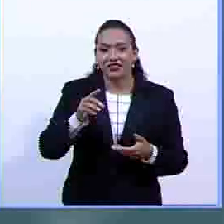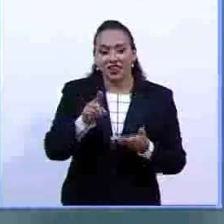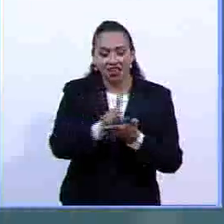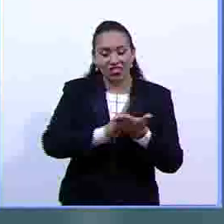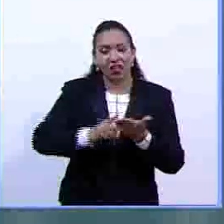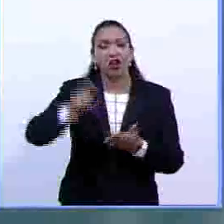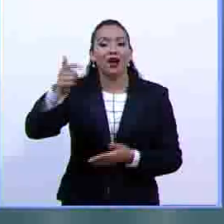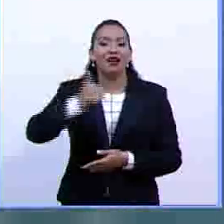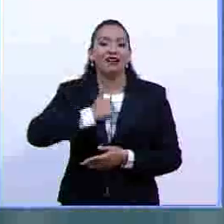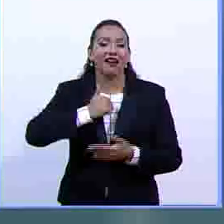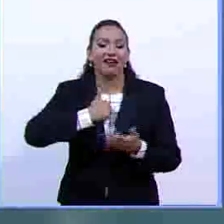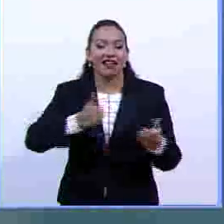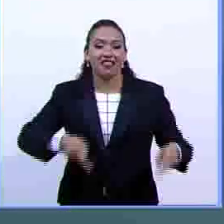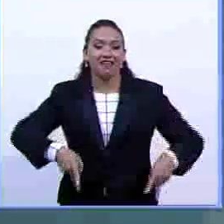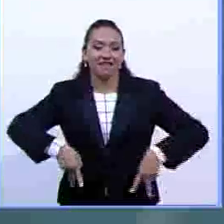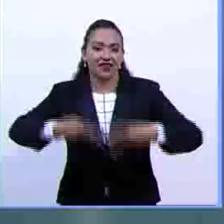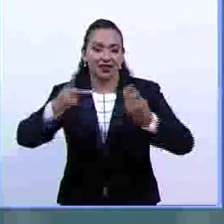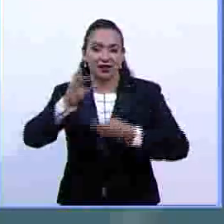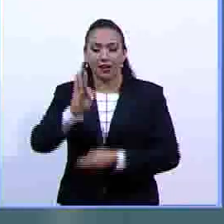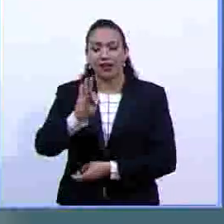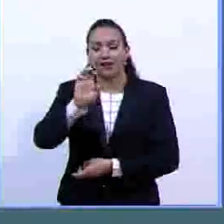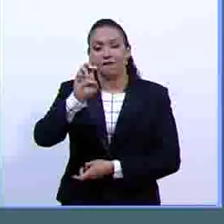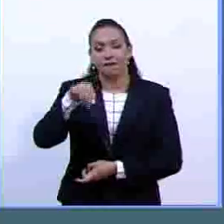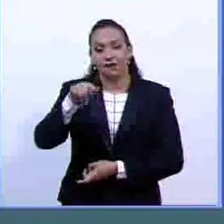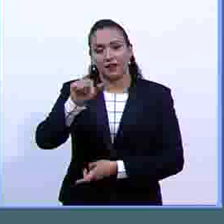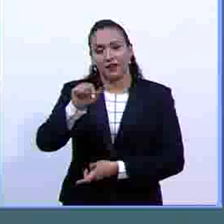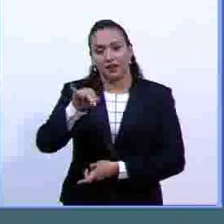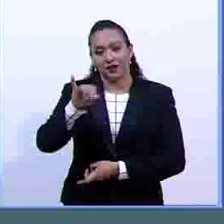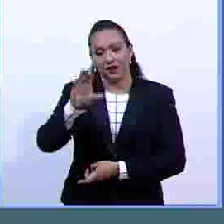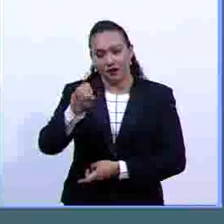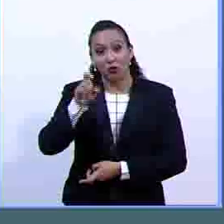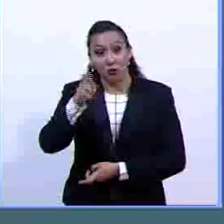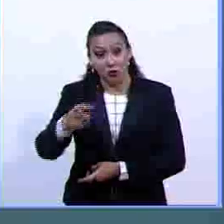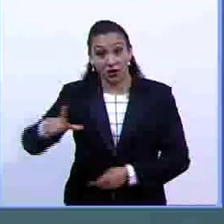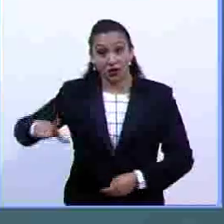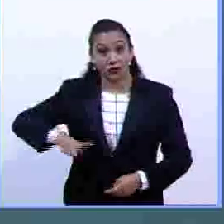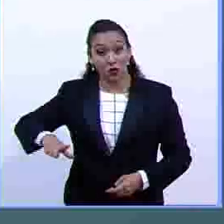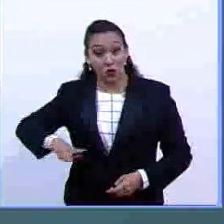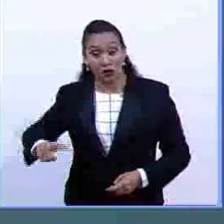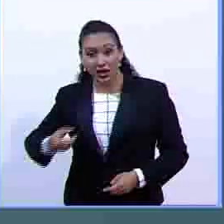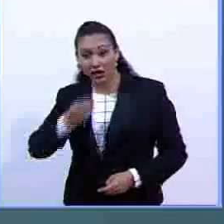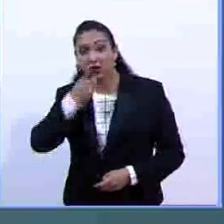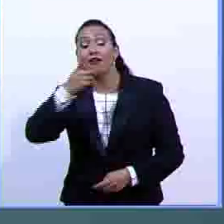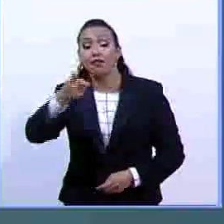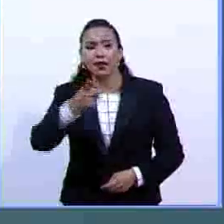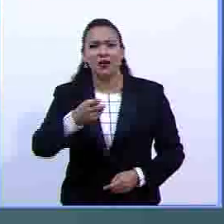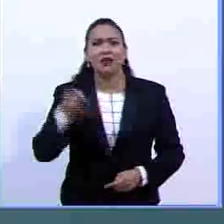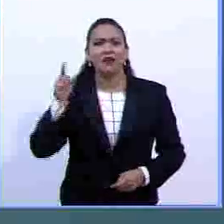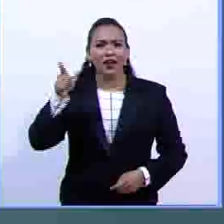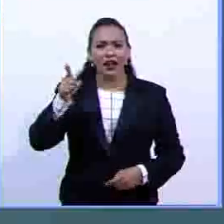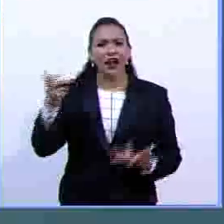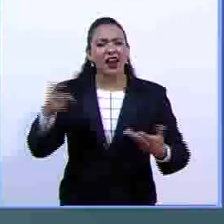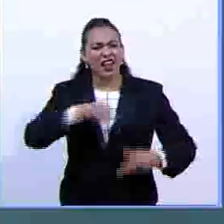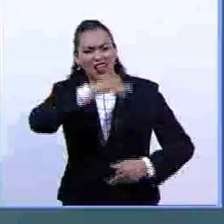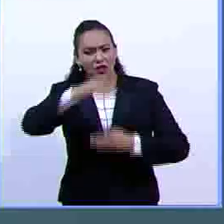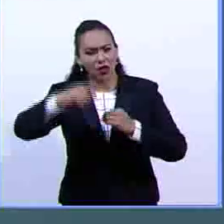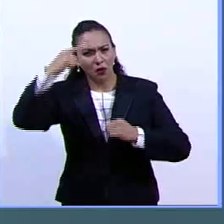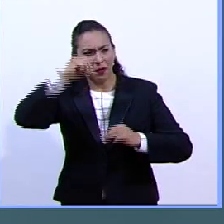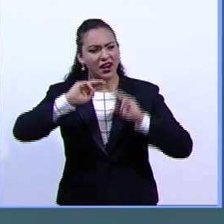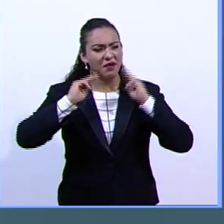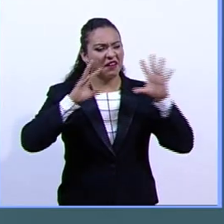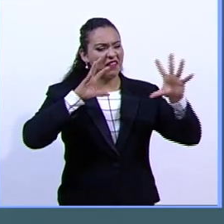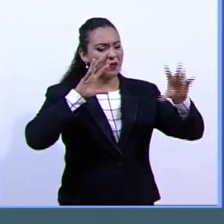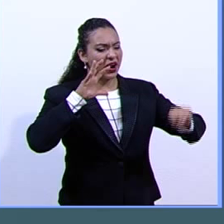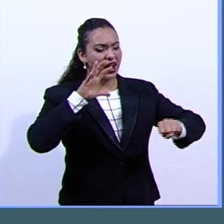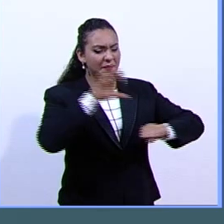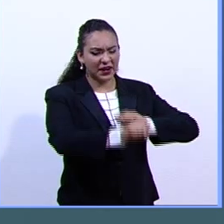Canadá. Para librarnos de este flagelo, el gobierno pondrá a disposición todos los recursos necesarios para desmantelar y